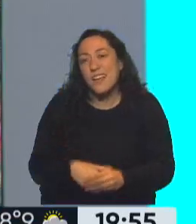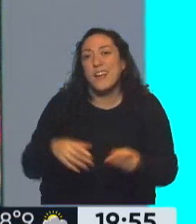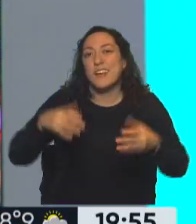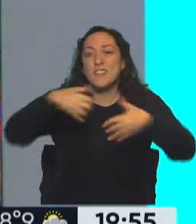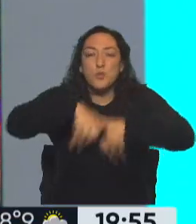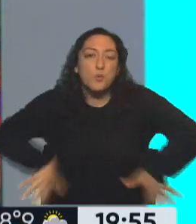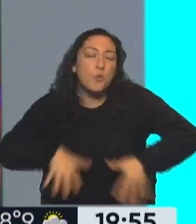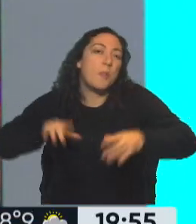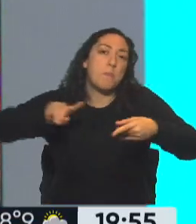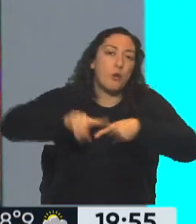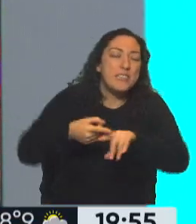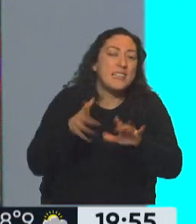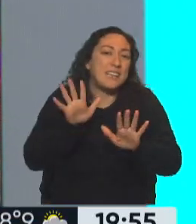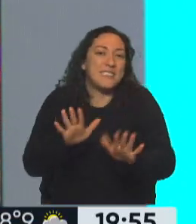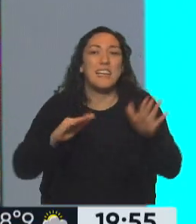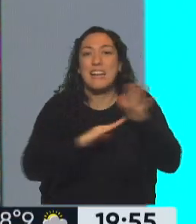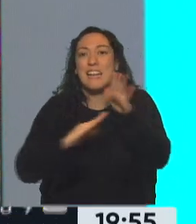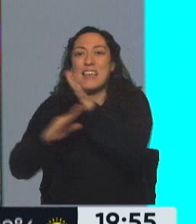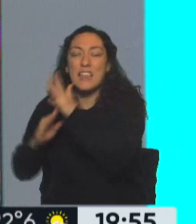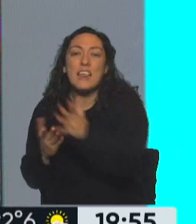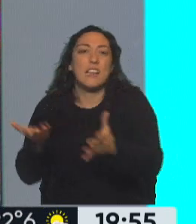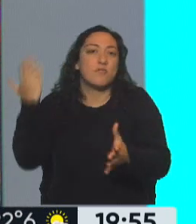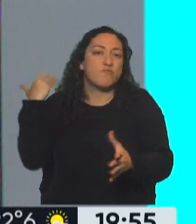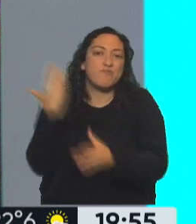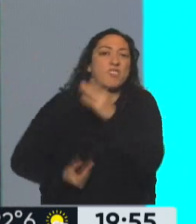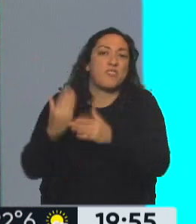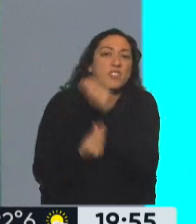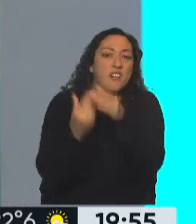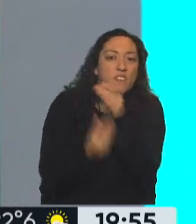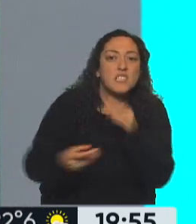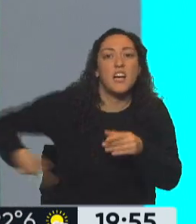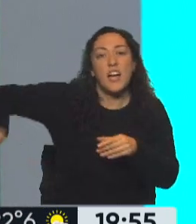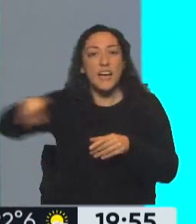la dirigencia política que viene fallando en el último tiempo, tiene que tener